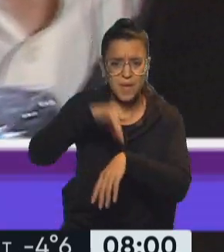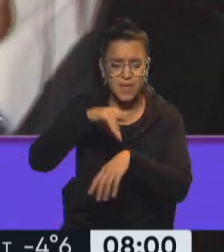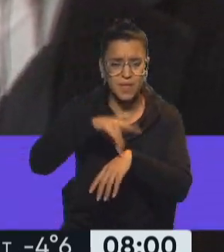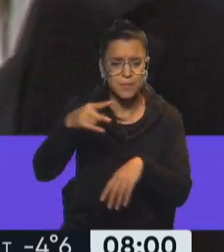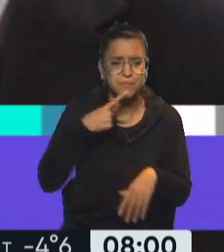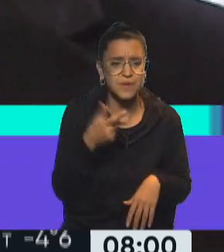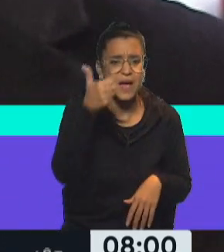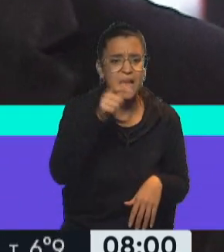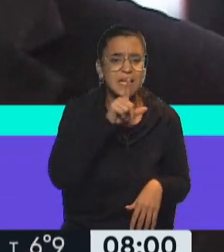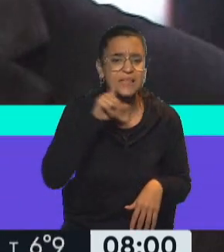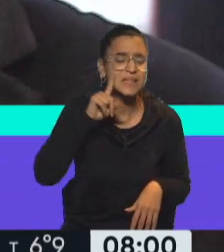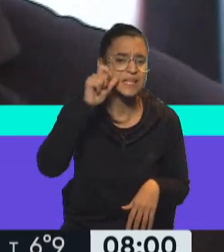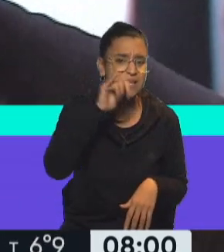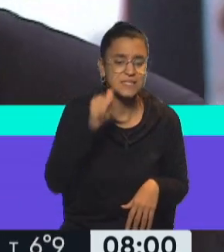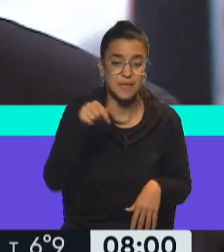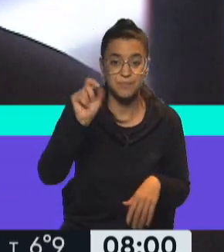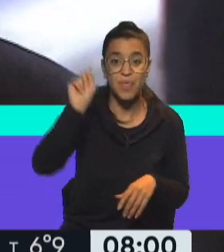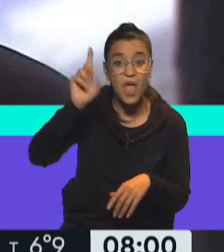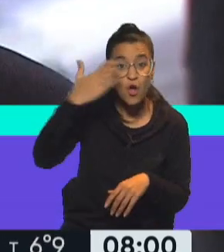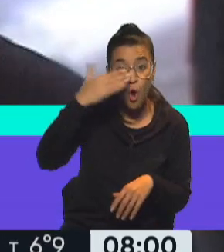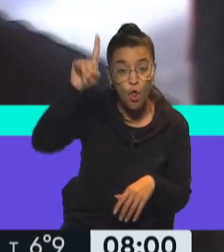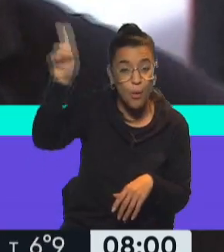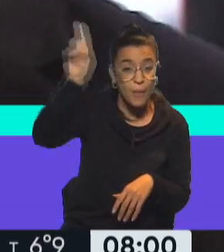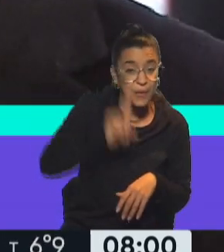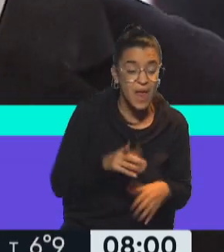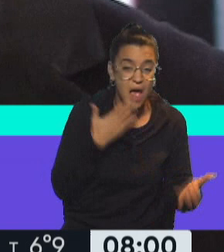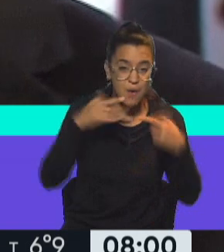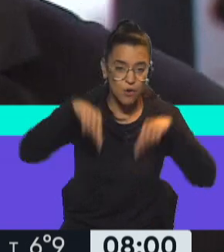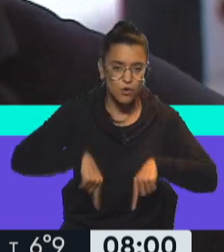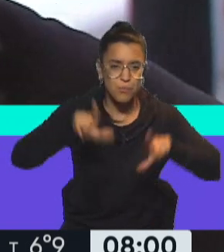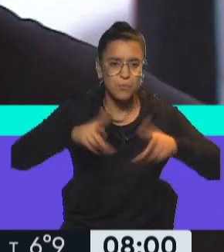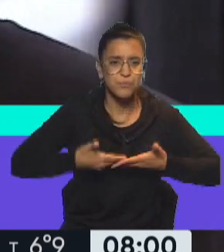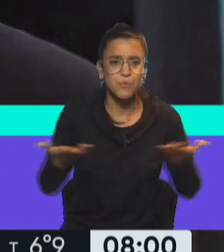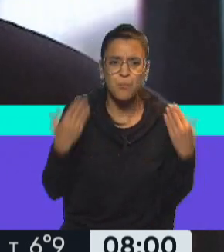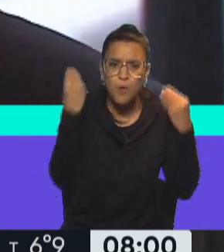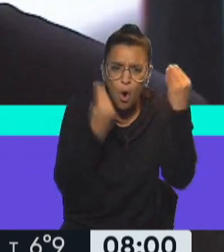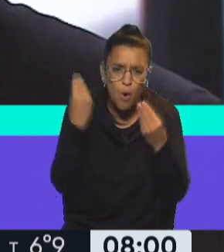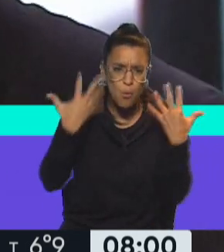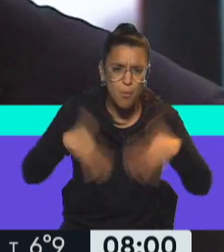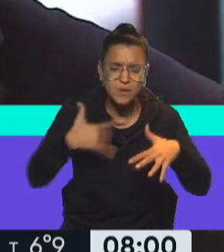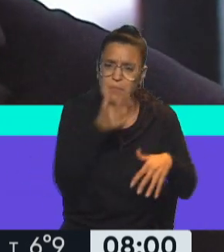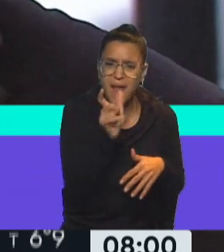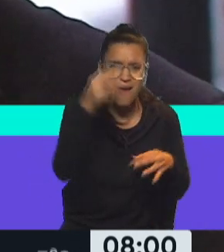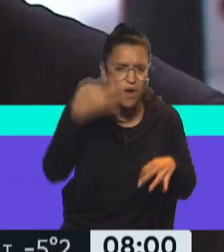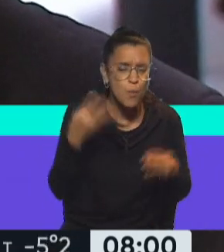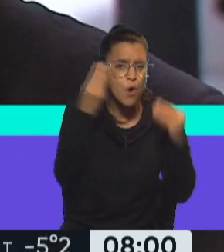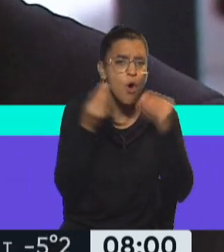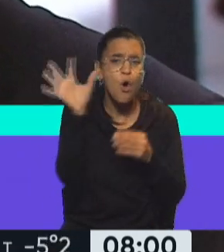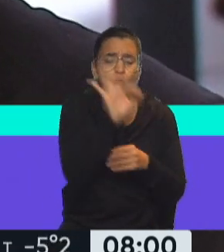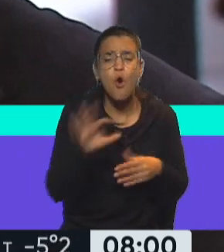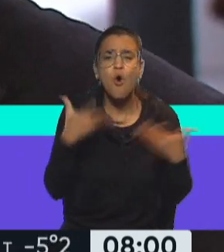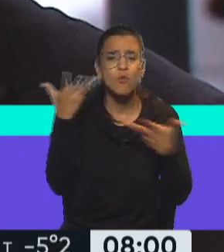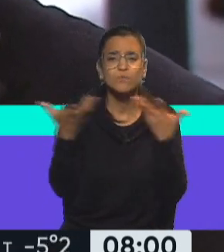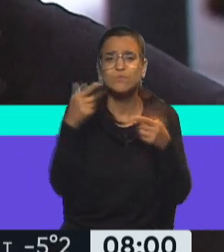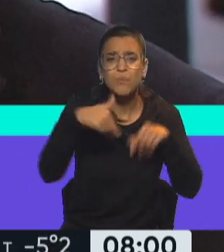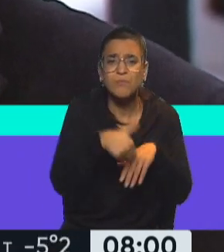doctor Atienza, gracias. Viene desde Córdoba, especialmente habla con nosotros también. Doctor, preocupación, ¿es la palabra justa o ante